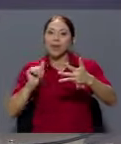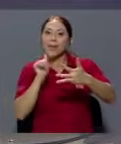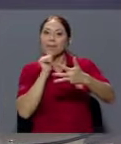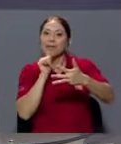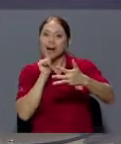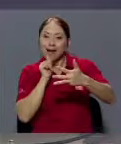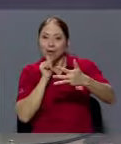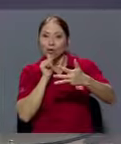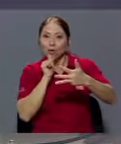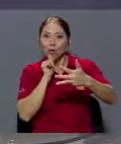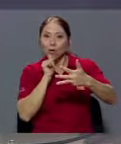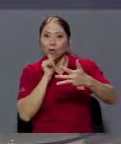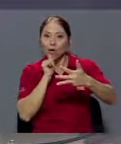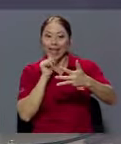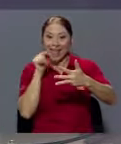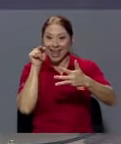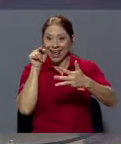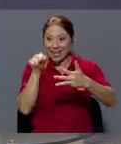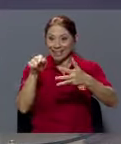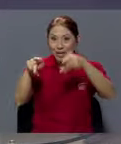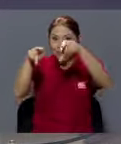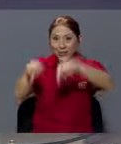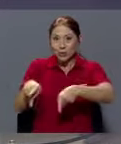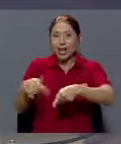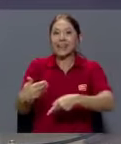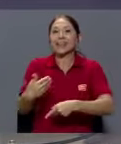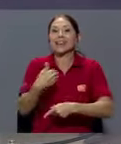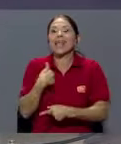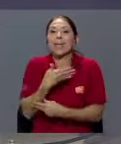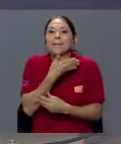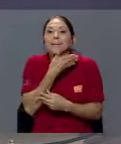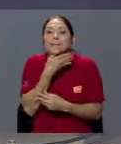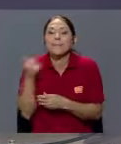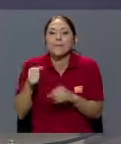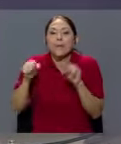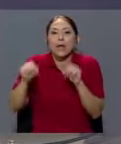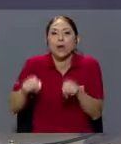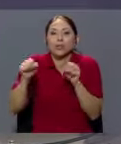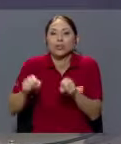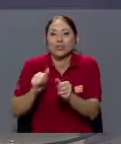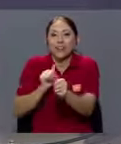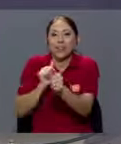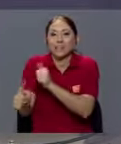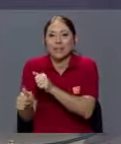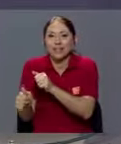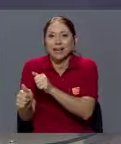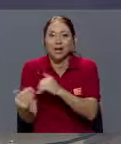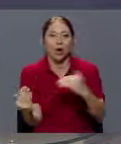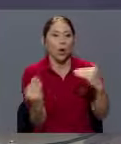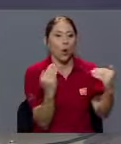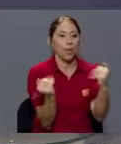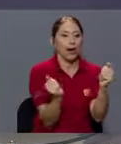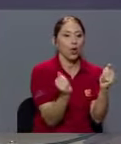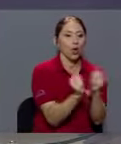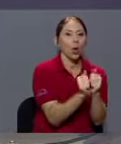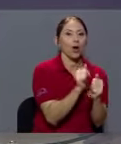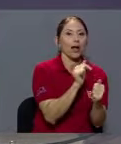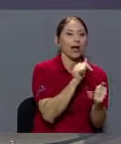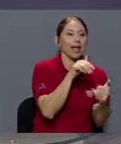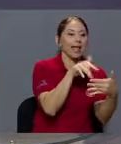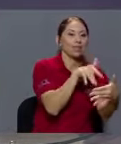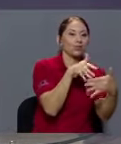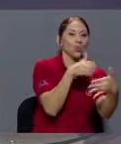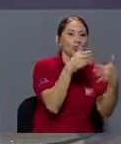privado, va a tener mucho mejores posibilidades que aquel estudiante que tenga este